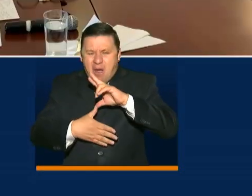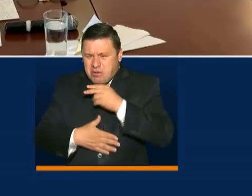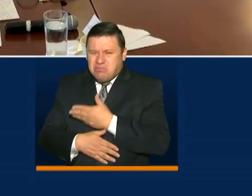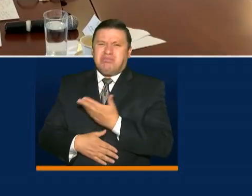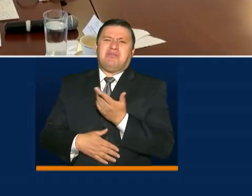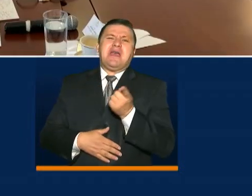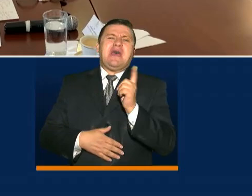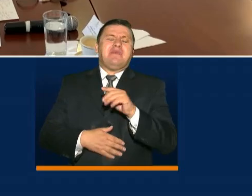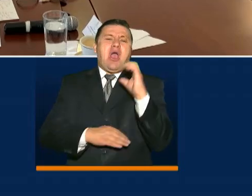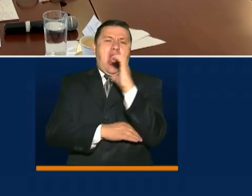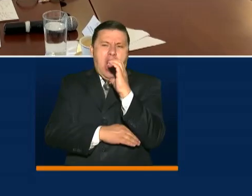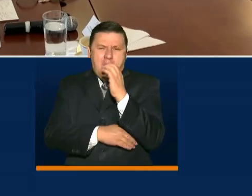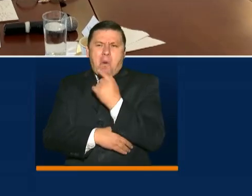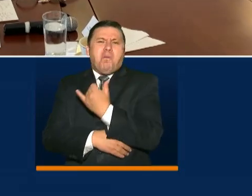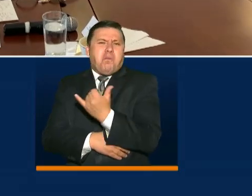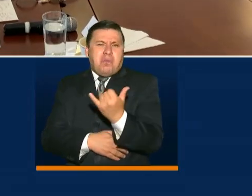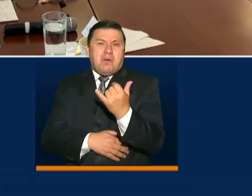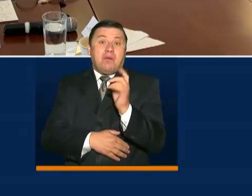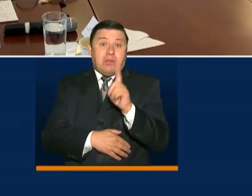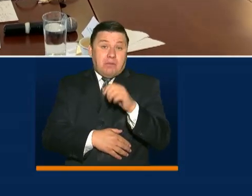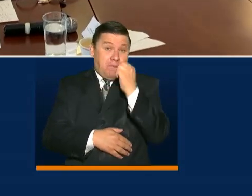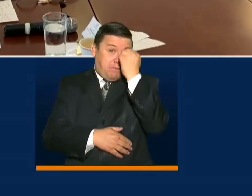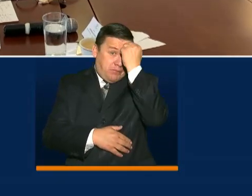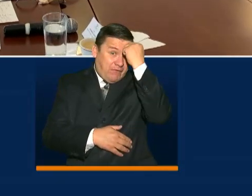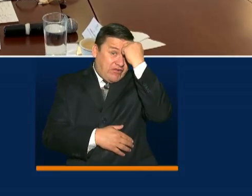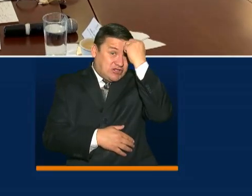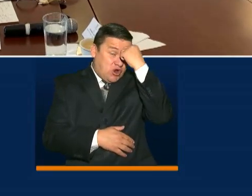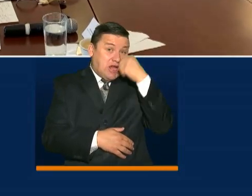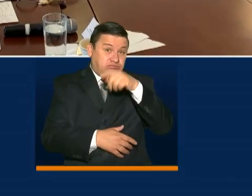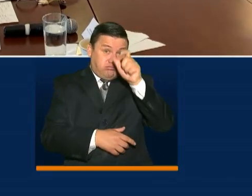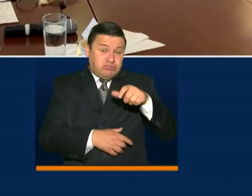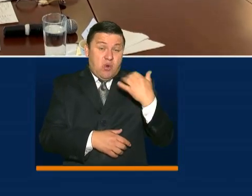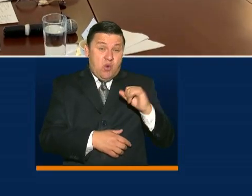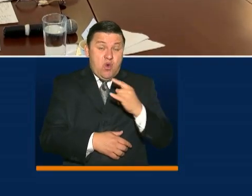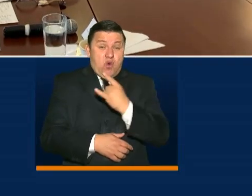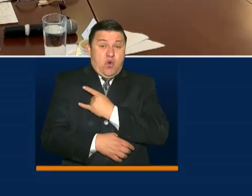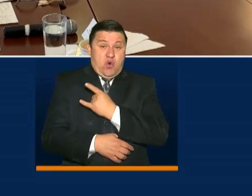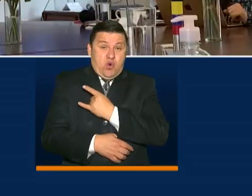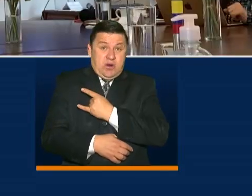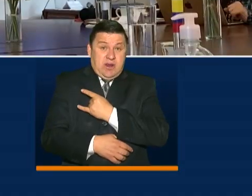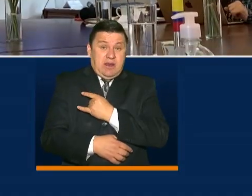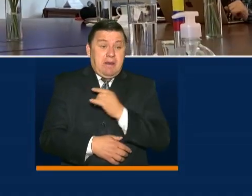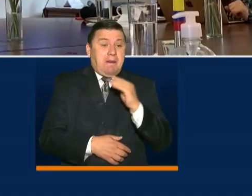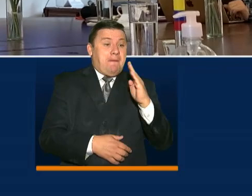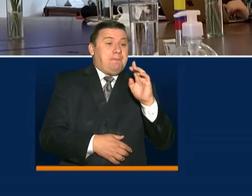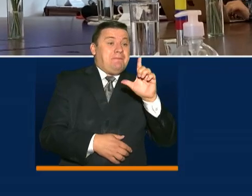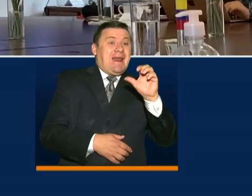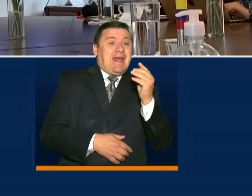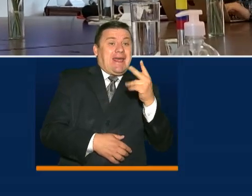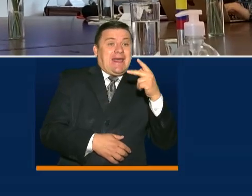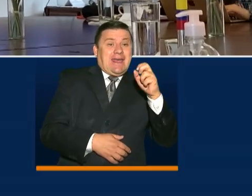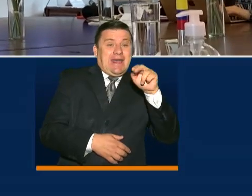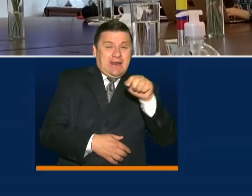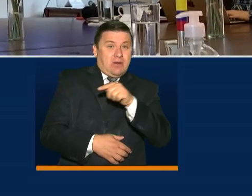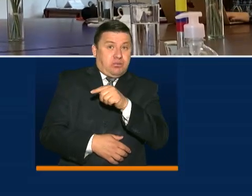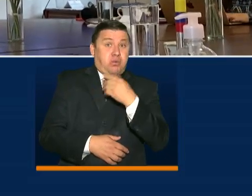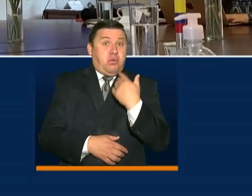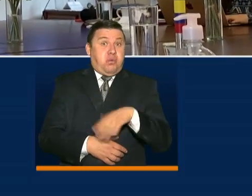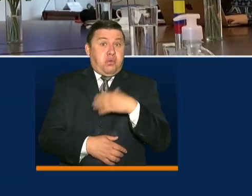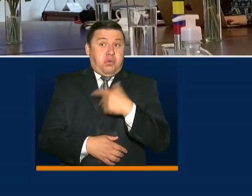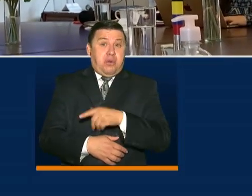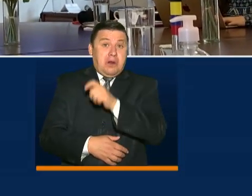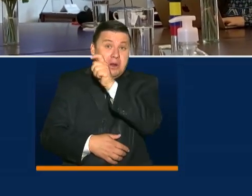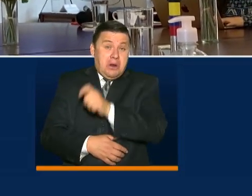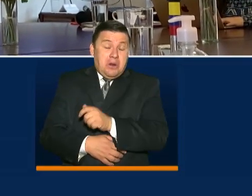latinoamericanos, algunos colombianos, hay profesoras de universidades como por ejemplo Berkeley, está ahí la doctora Annalise Xenian, que es una de